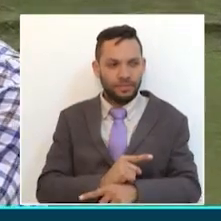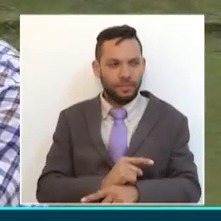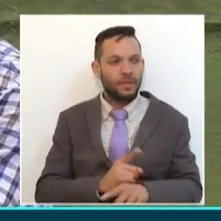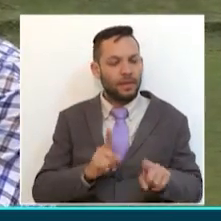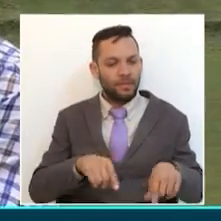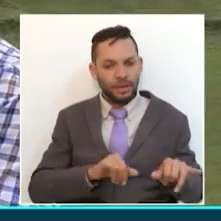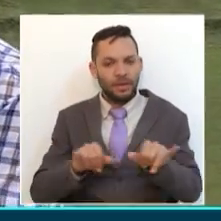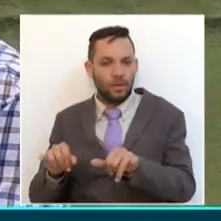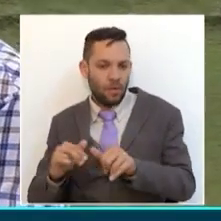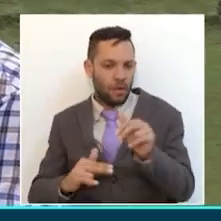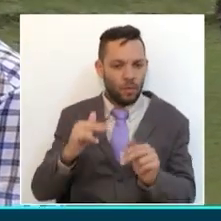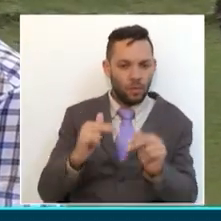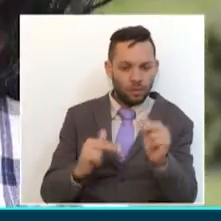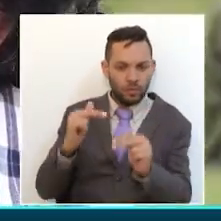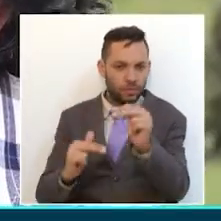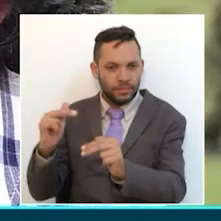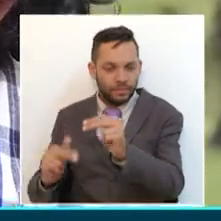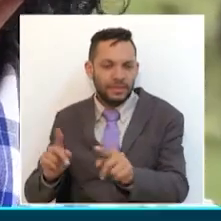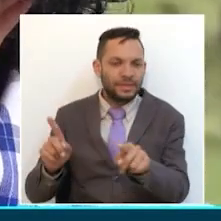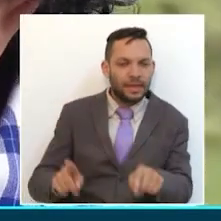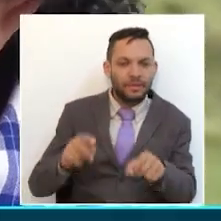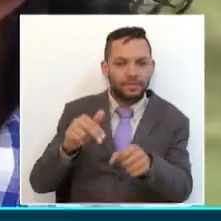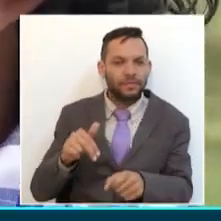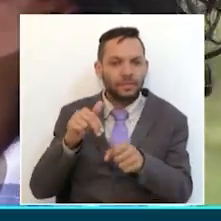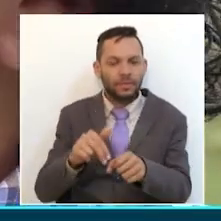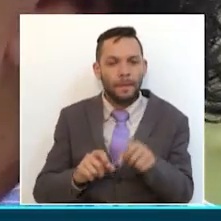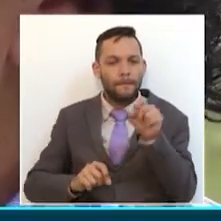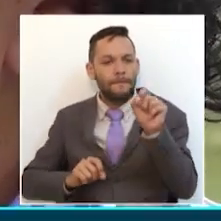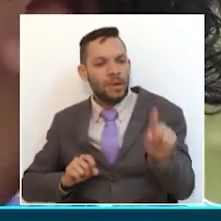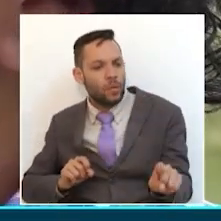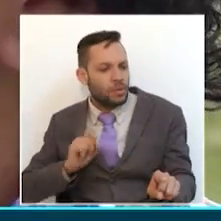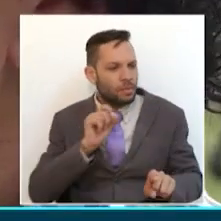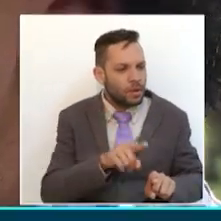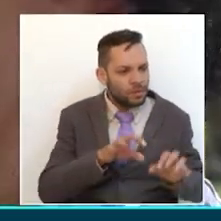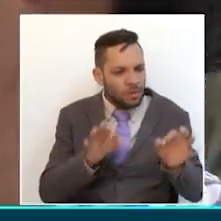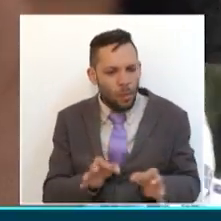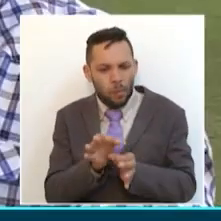la ciudadanía de Montenegro también avanza en una consulta popular para definir si el